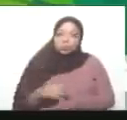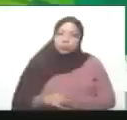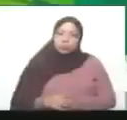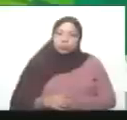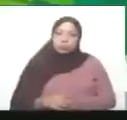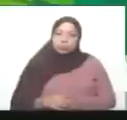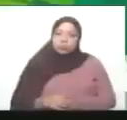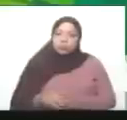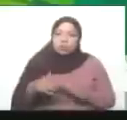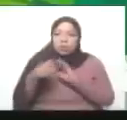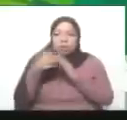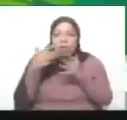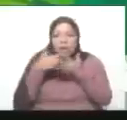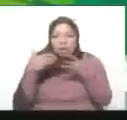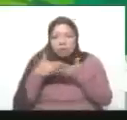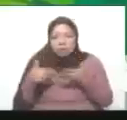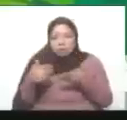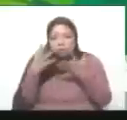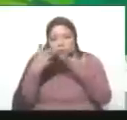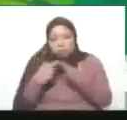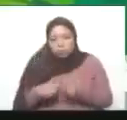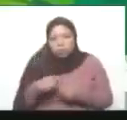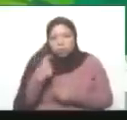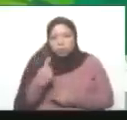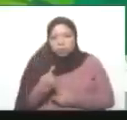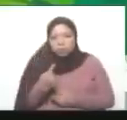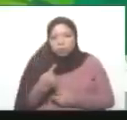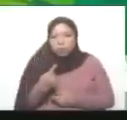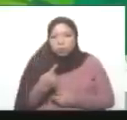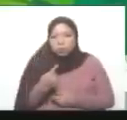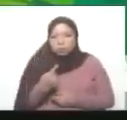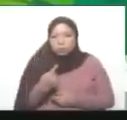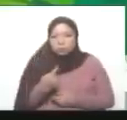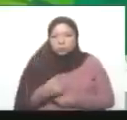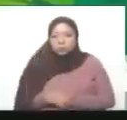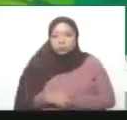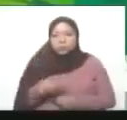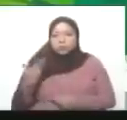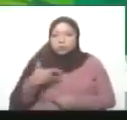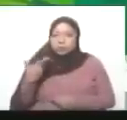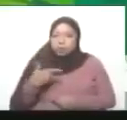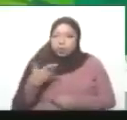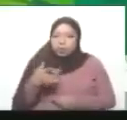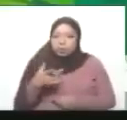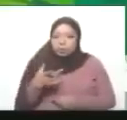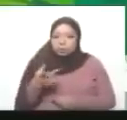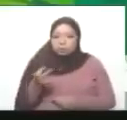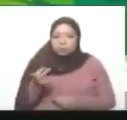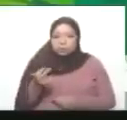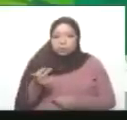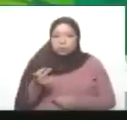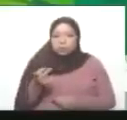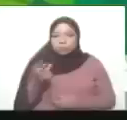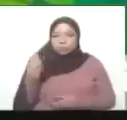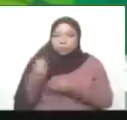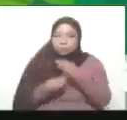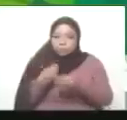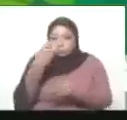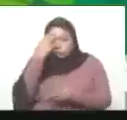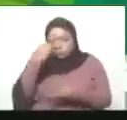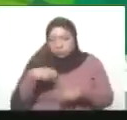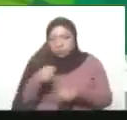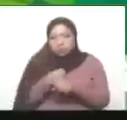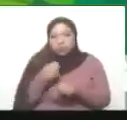artículo número uno muy importante oído se establece una comisión